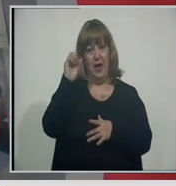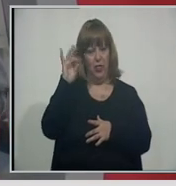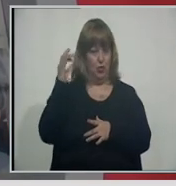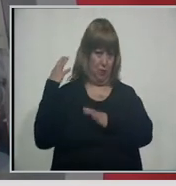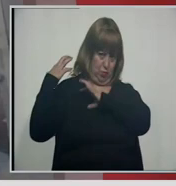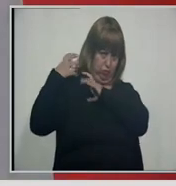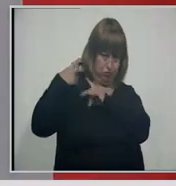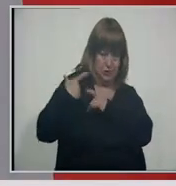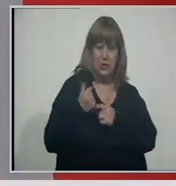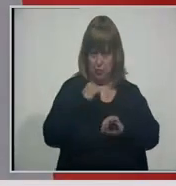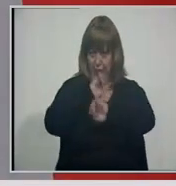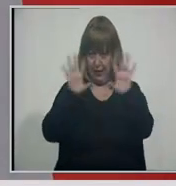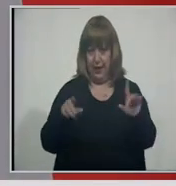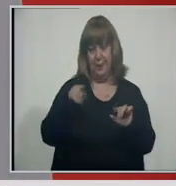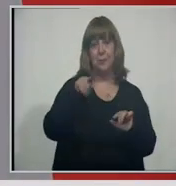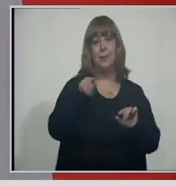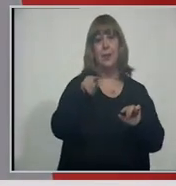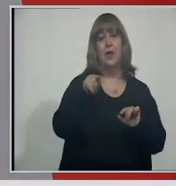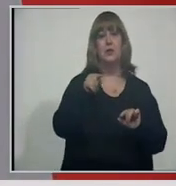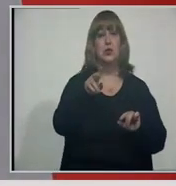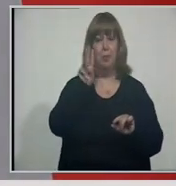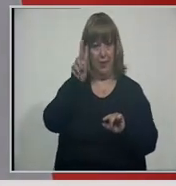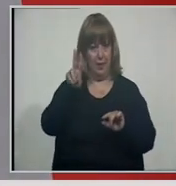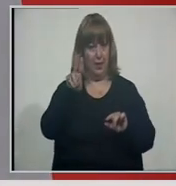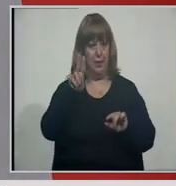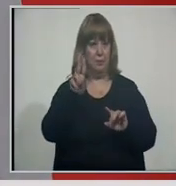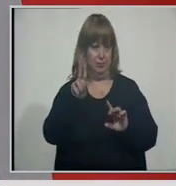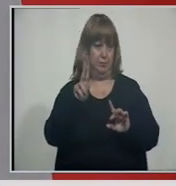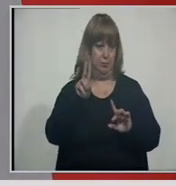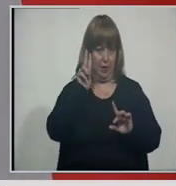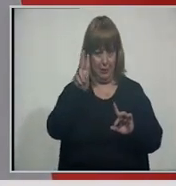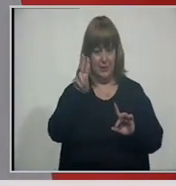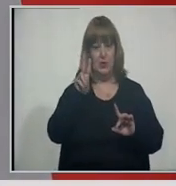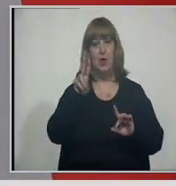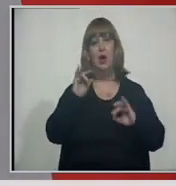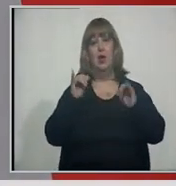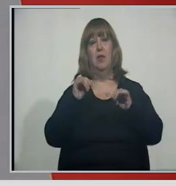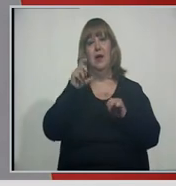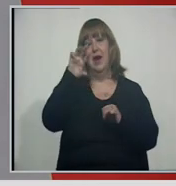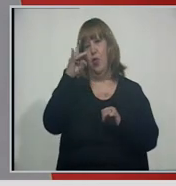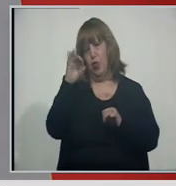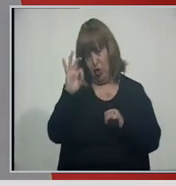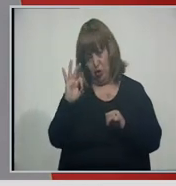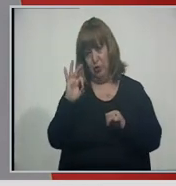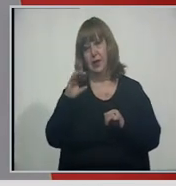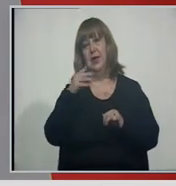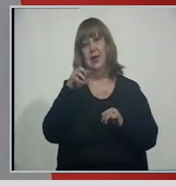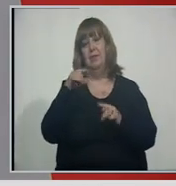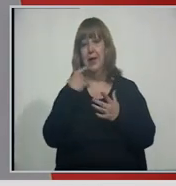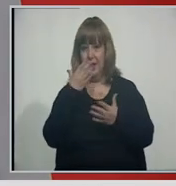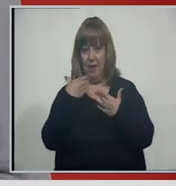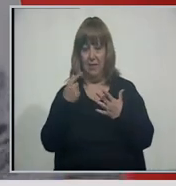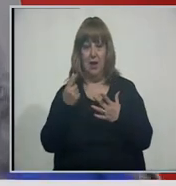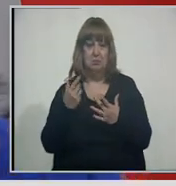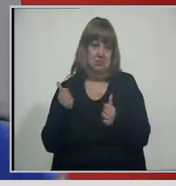si por favor yo lo quiero aclarar porque yo le dio autorización a un chico muy agradable claudio acevedo y javier pp para que pudieran